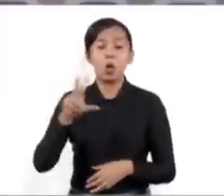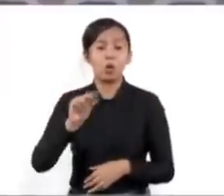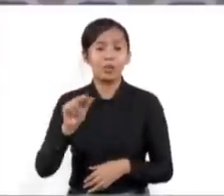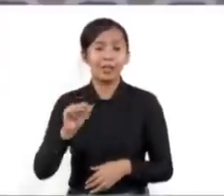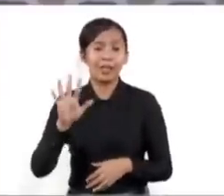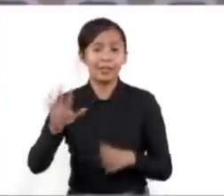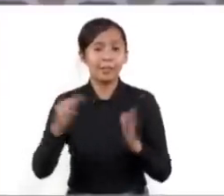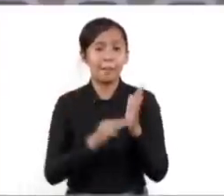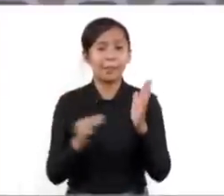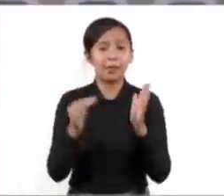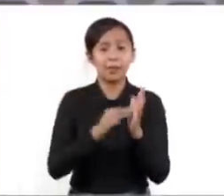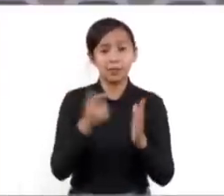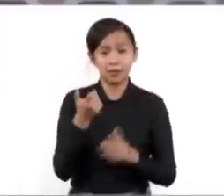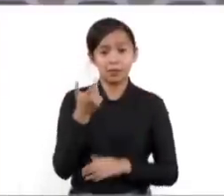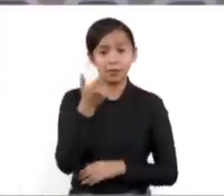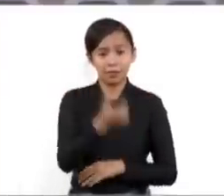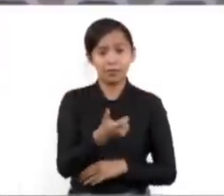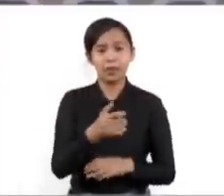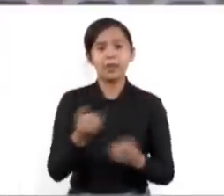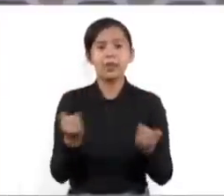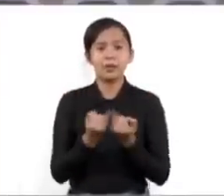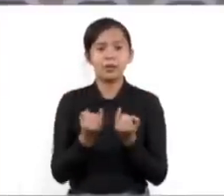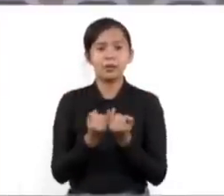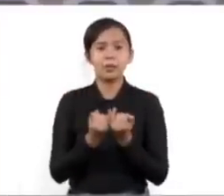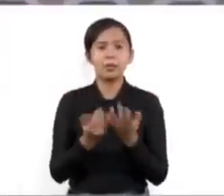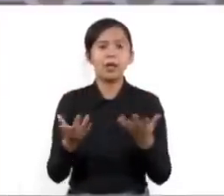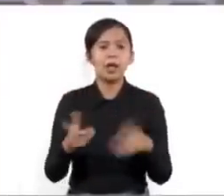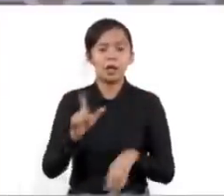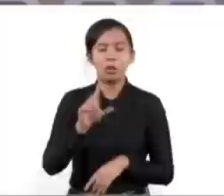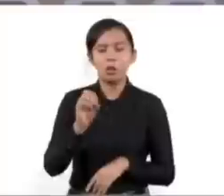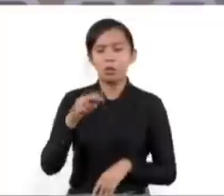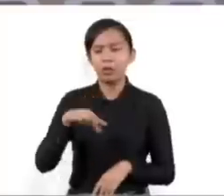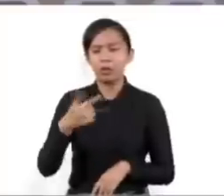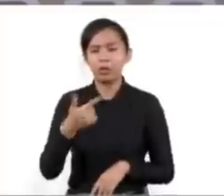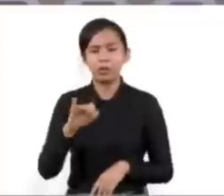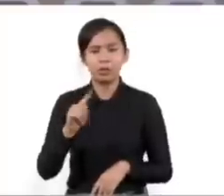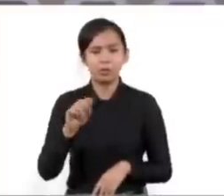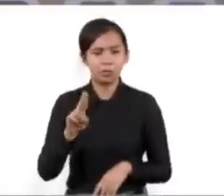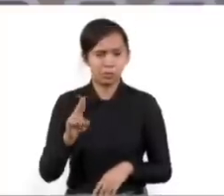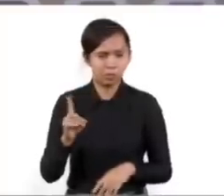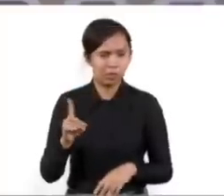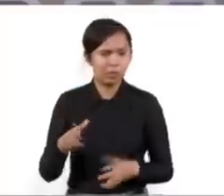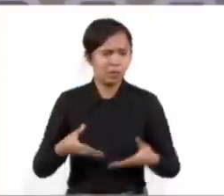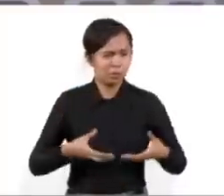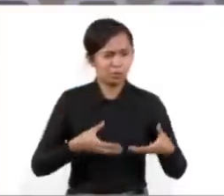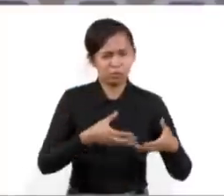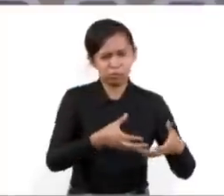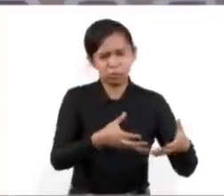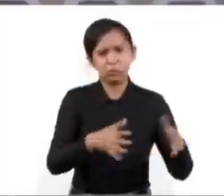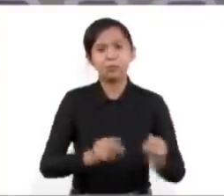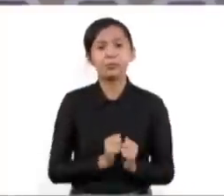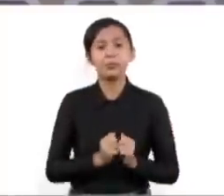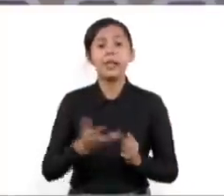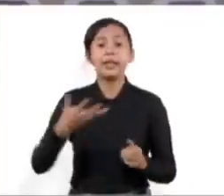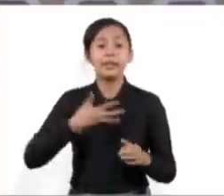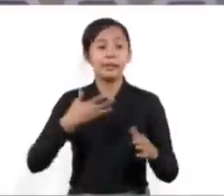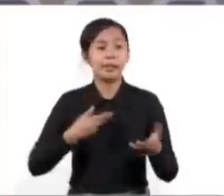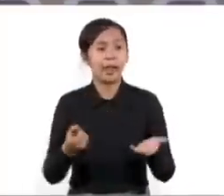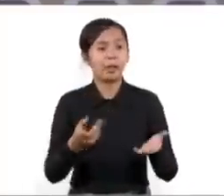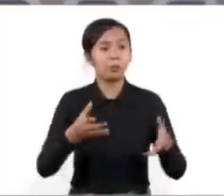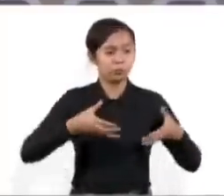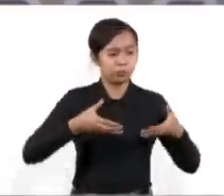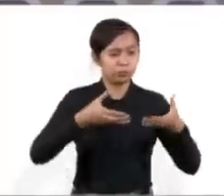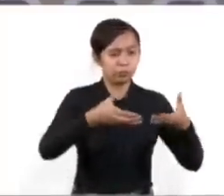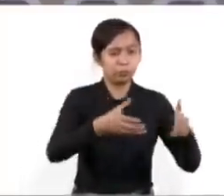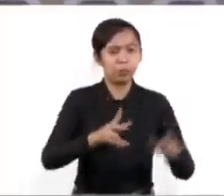una longitud de 420 metros lineales y de estos casi 200 son un túnel que tiene hasta 12 metros